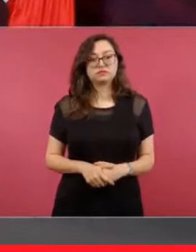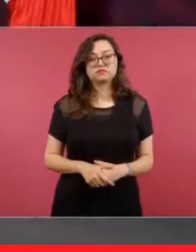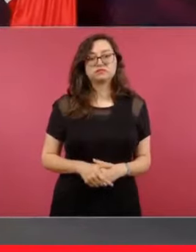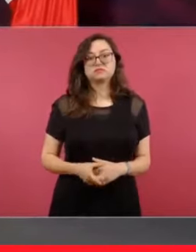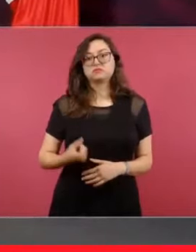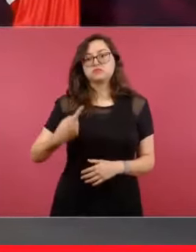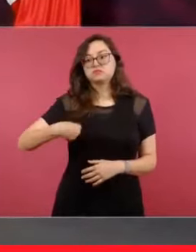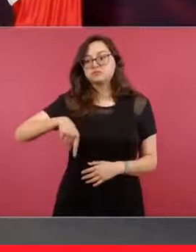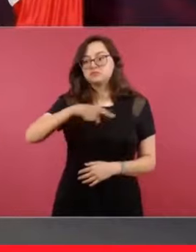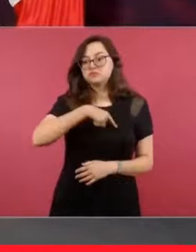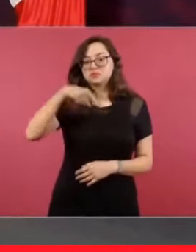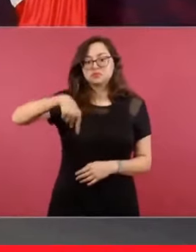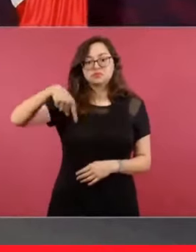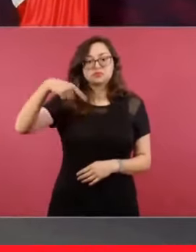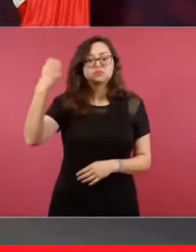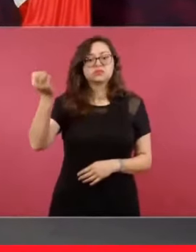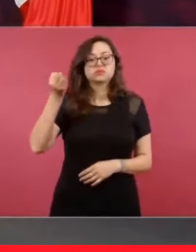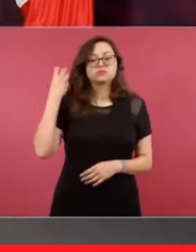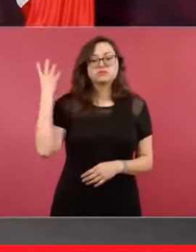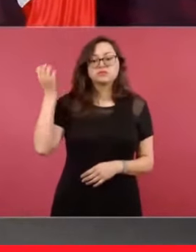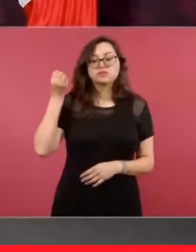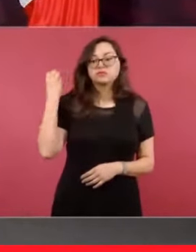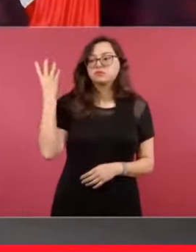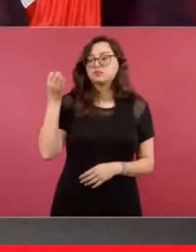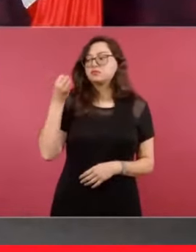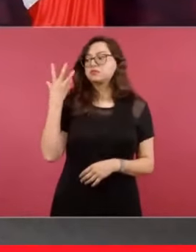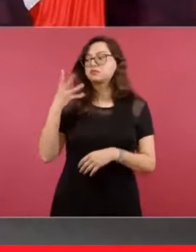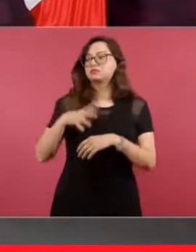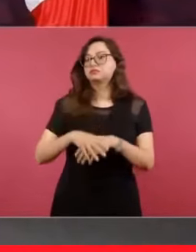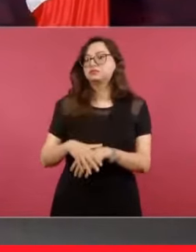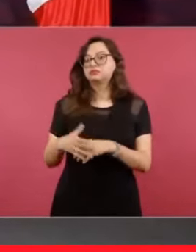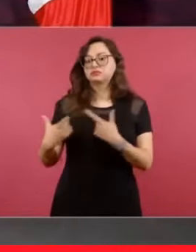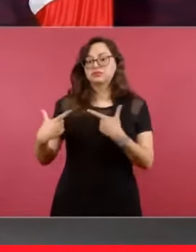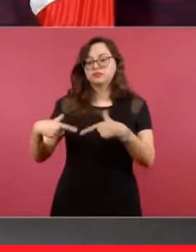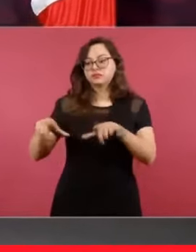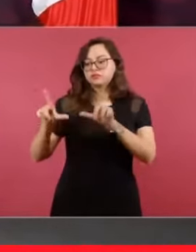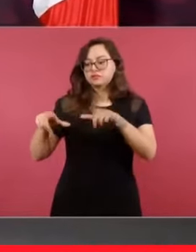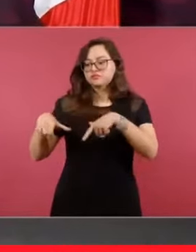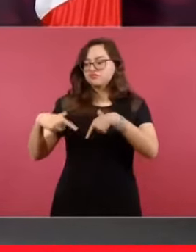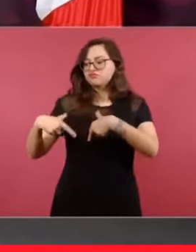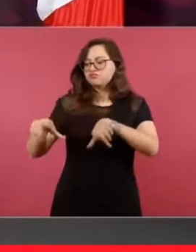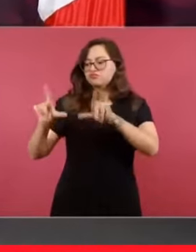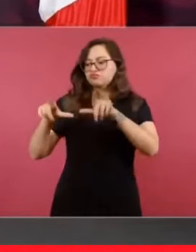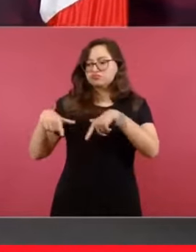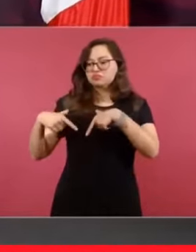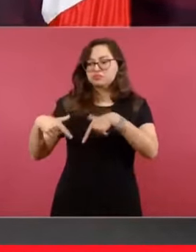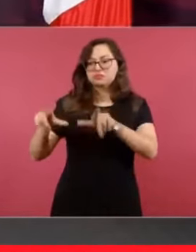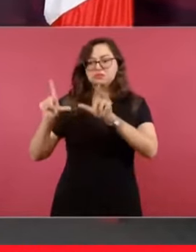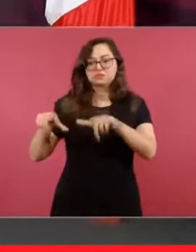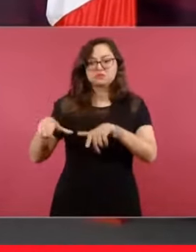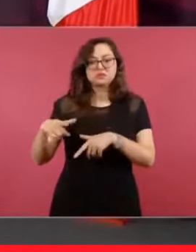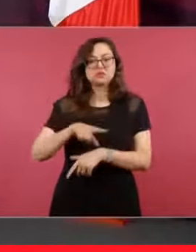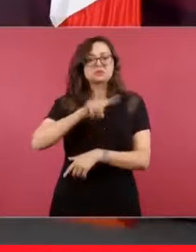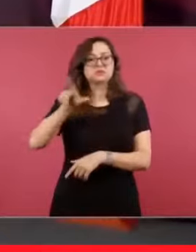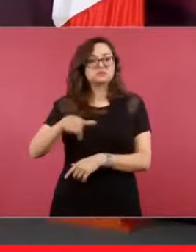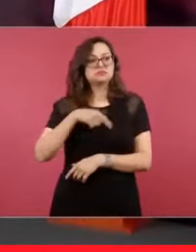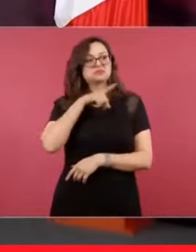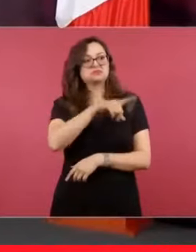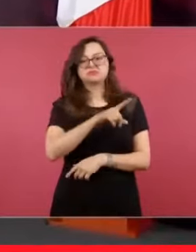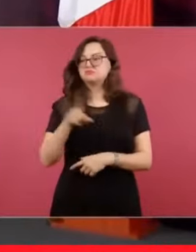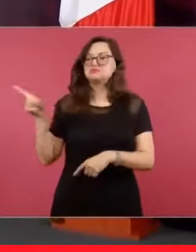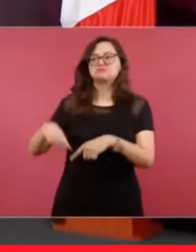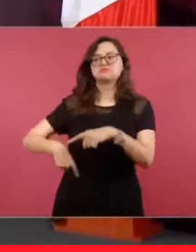vez hasta eh distorsionaron lo que aquí